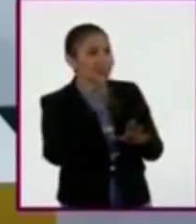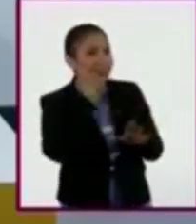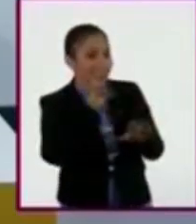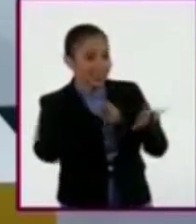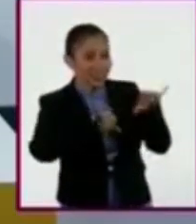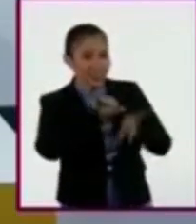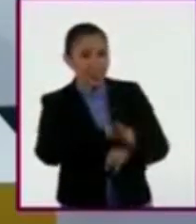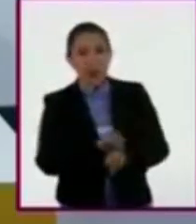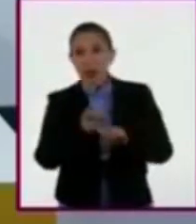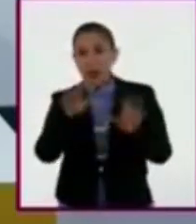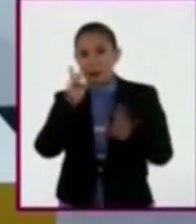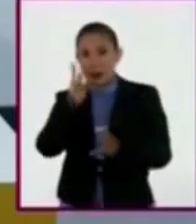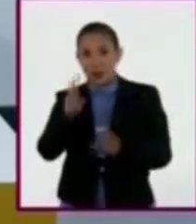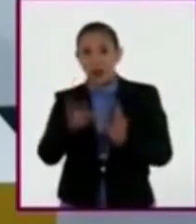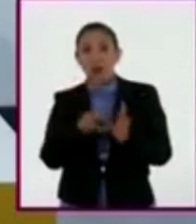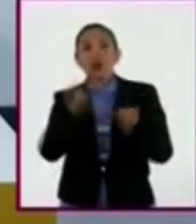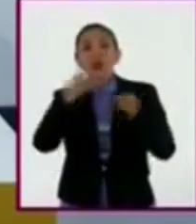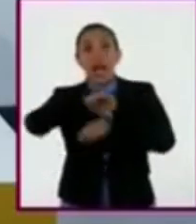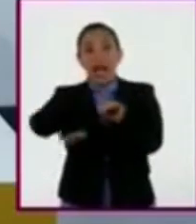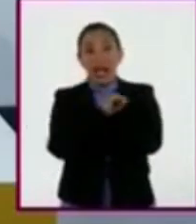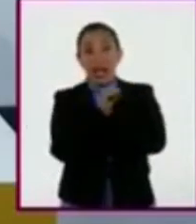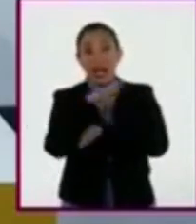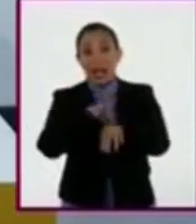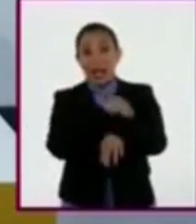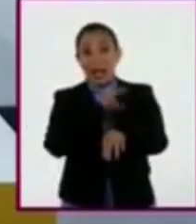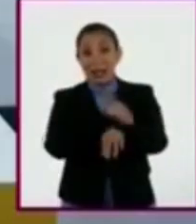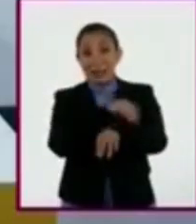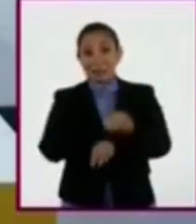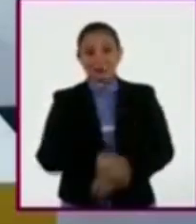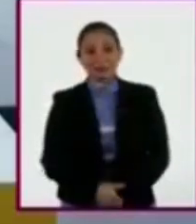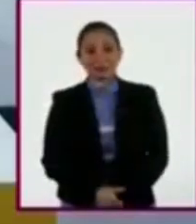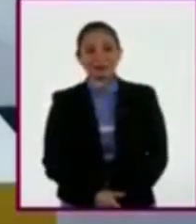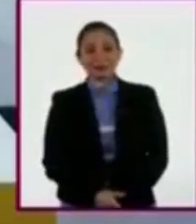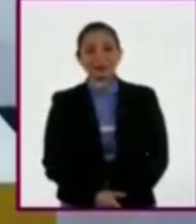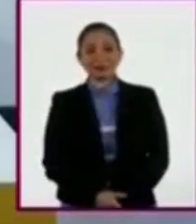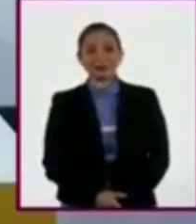experimento? Claro, veamos cuánta energía podemos liberar.